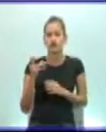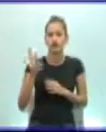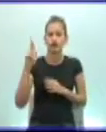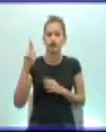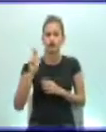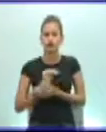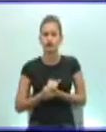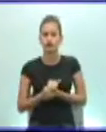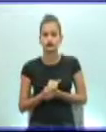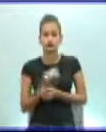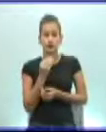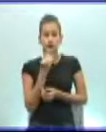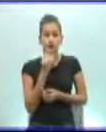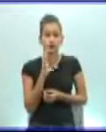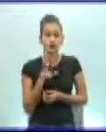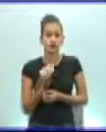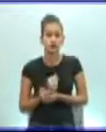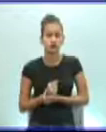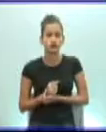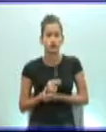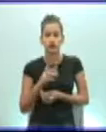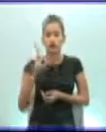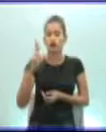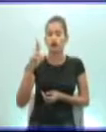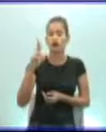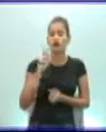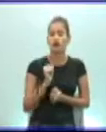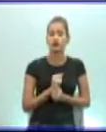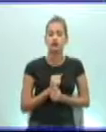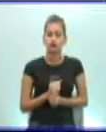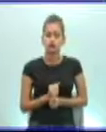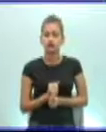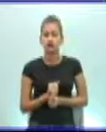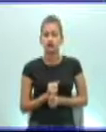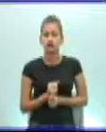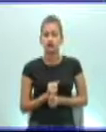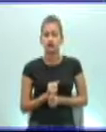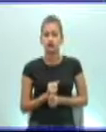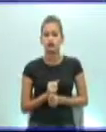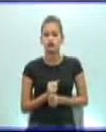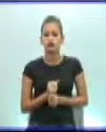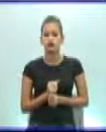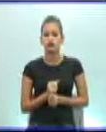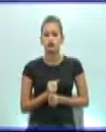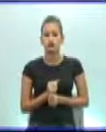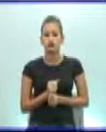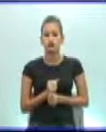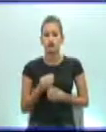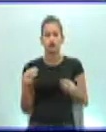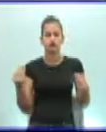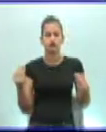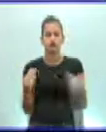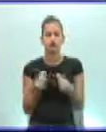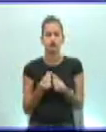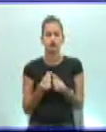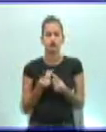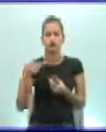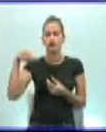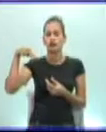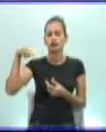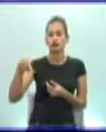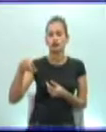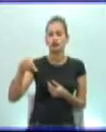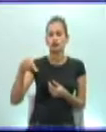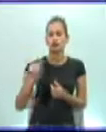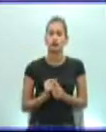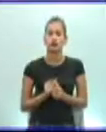También podemos afirmar, como les decía, que los reales van a ser la unión entre los racionales y